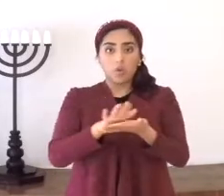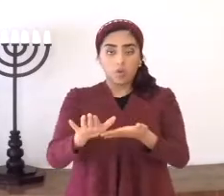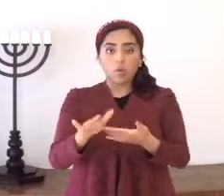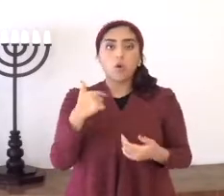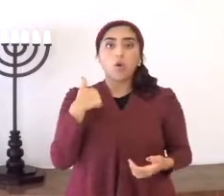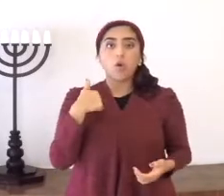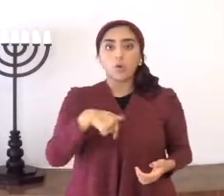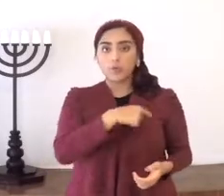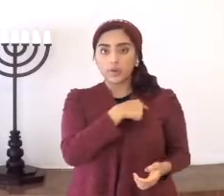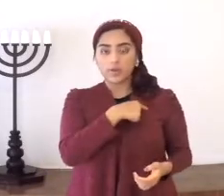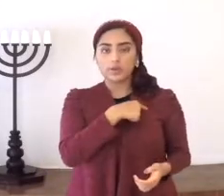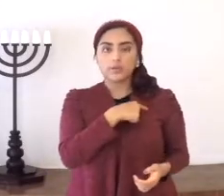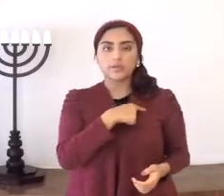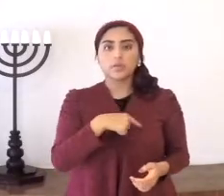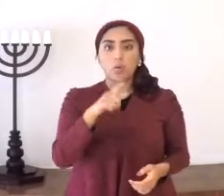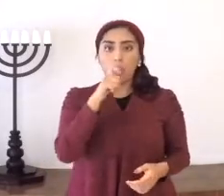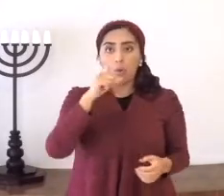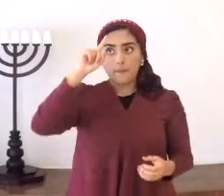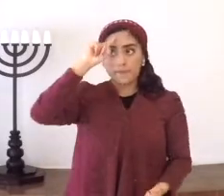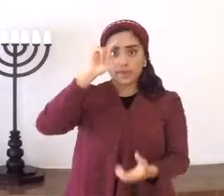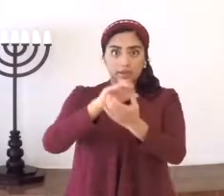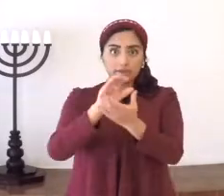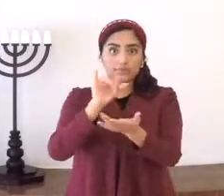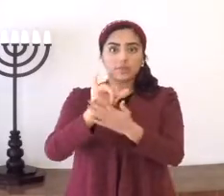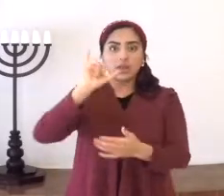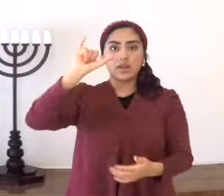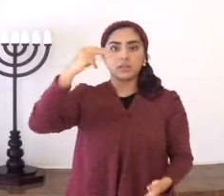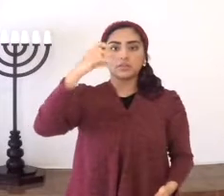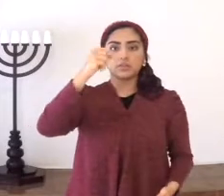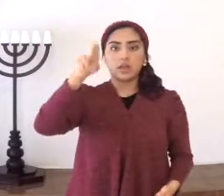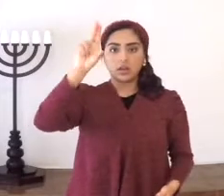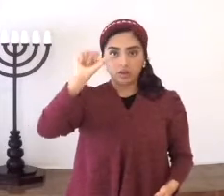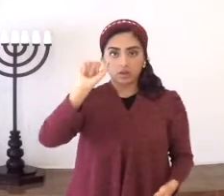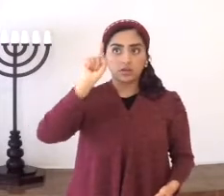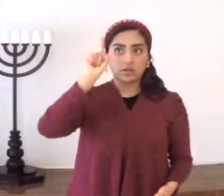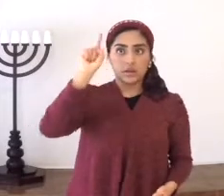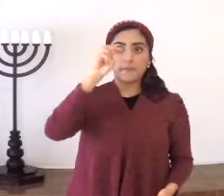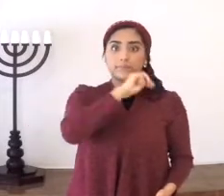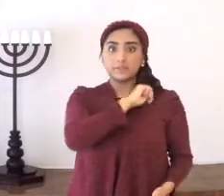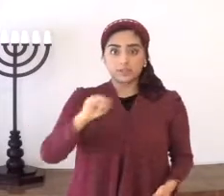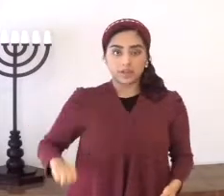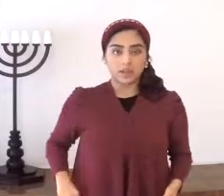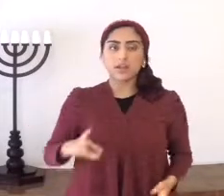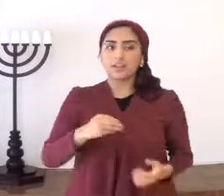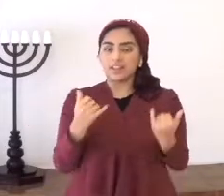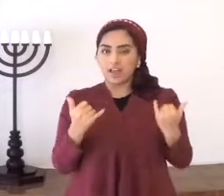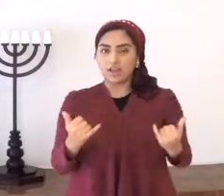Kadoshim, nosotros los que creemos que Yahshua es el Mashiach